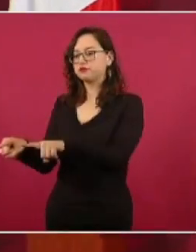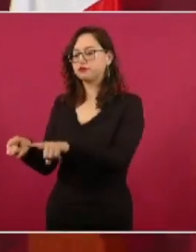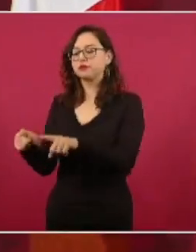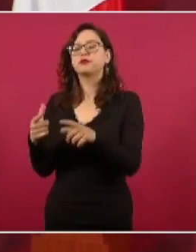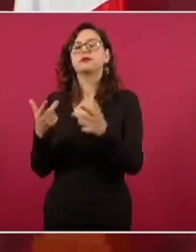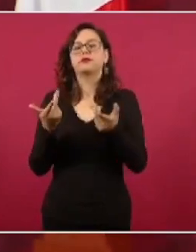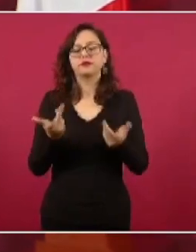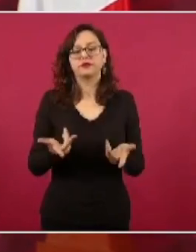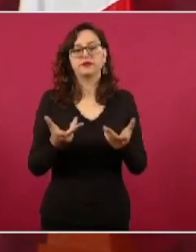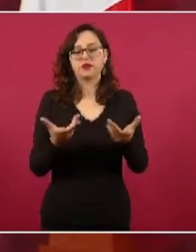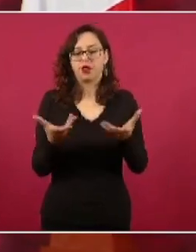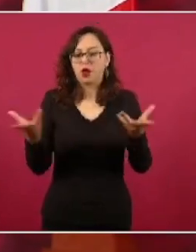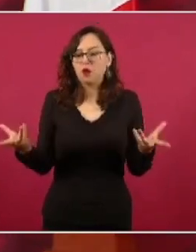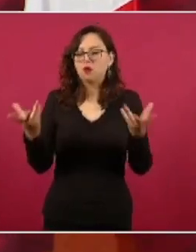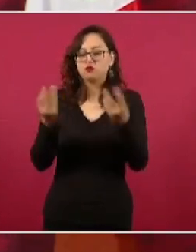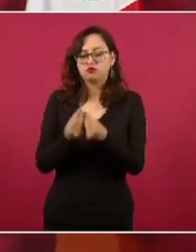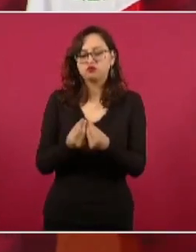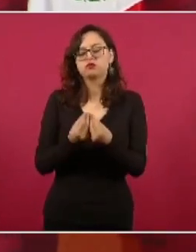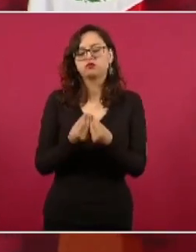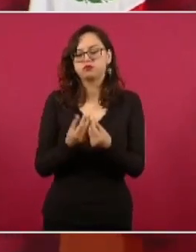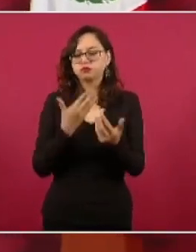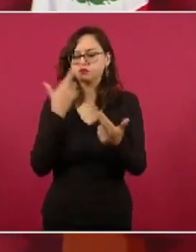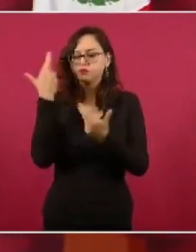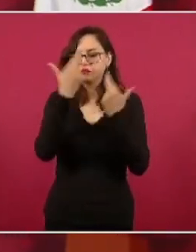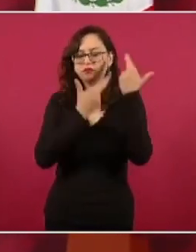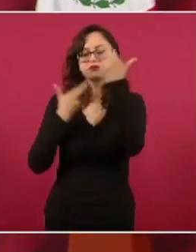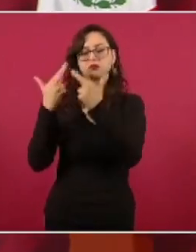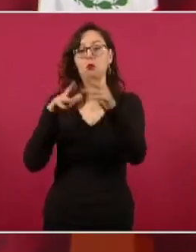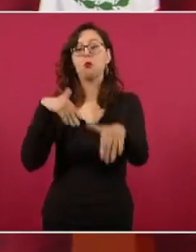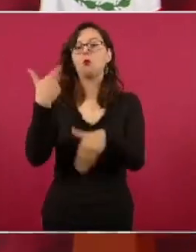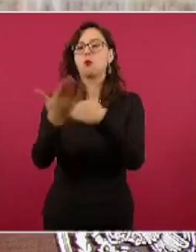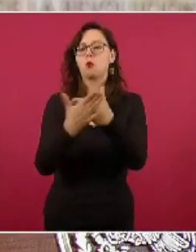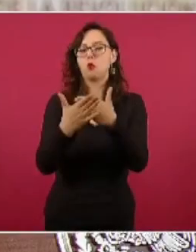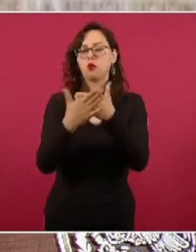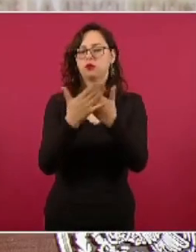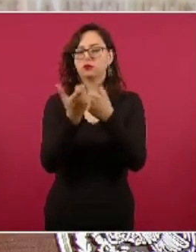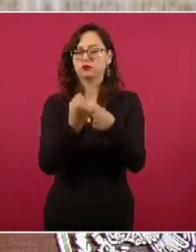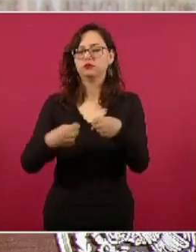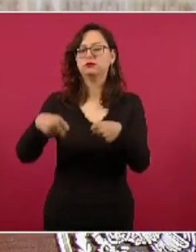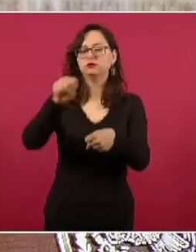y en una semana ya tenemos